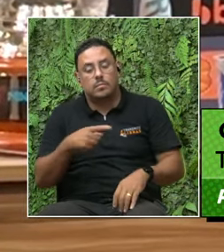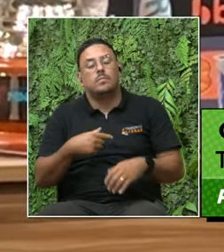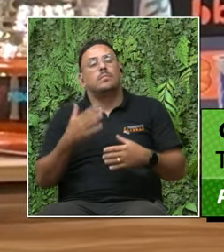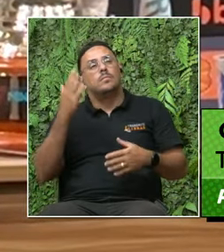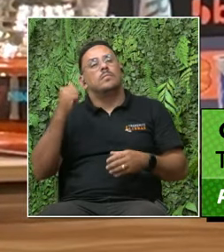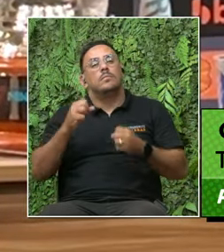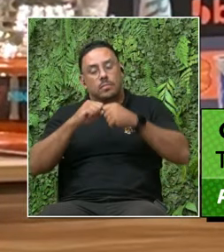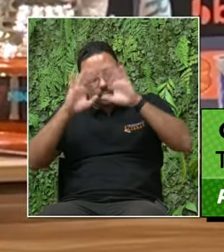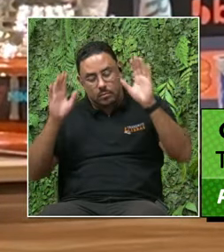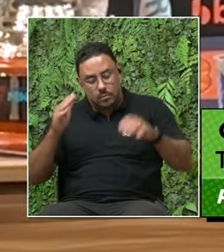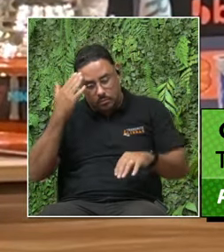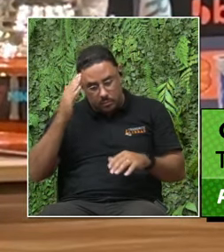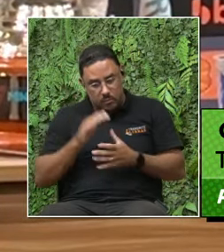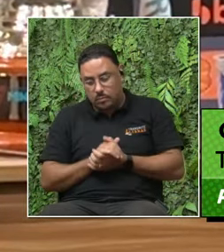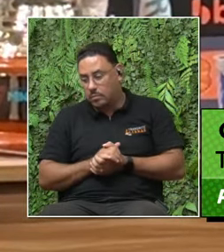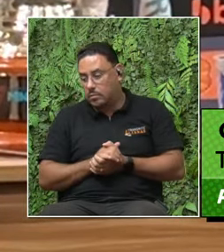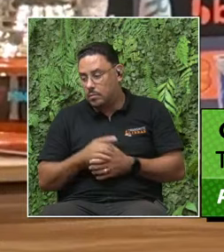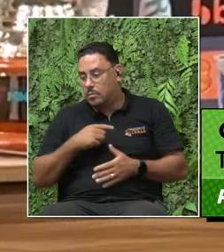para